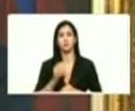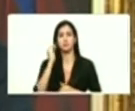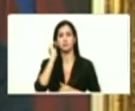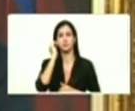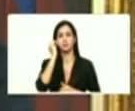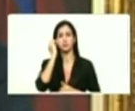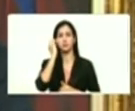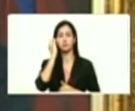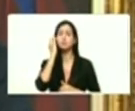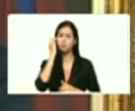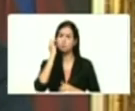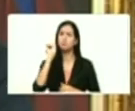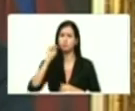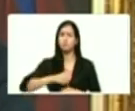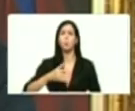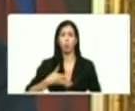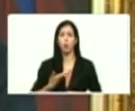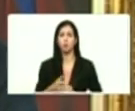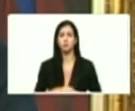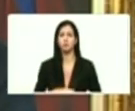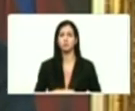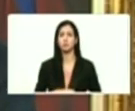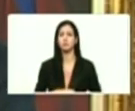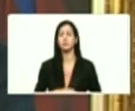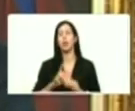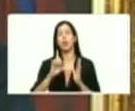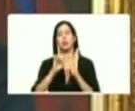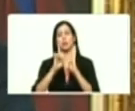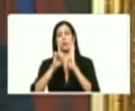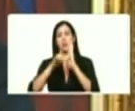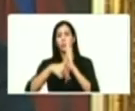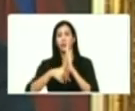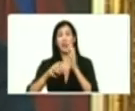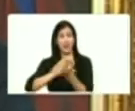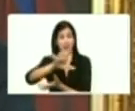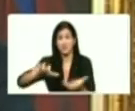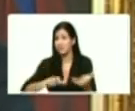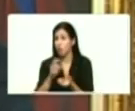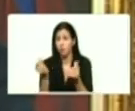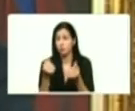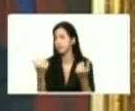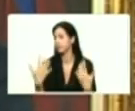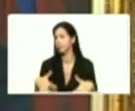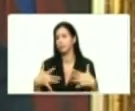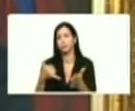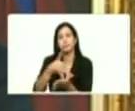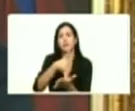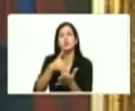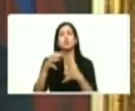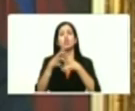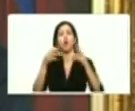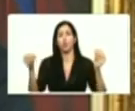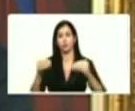si se puede después lo vulneró toda esta crisis la peor de las crisis es la moral